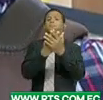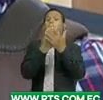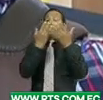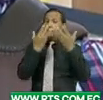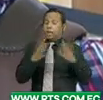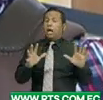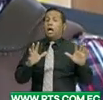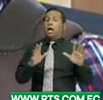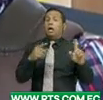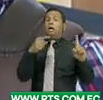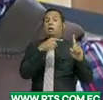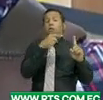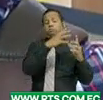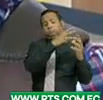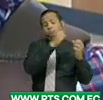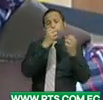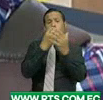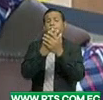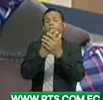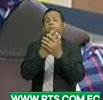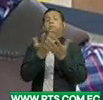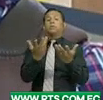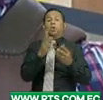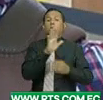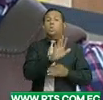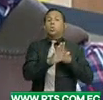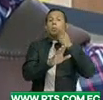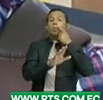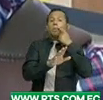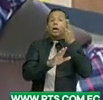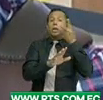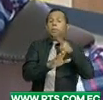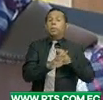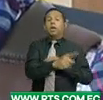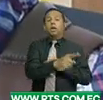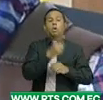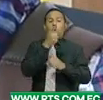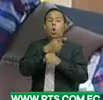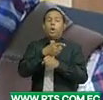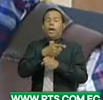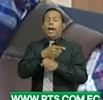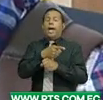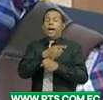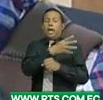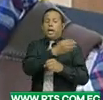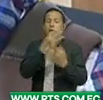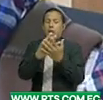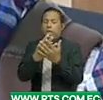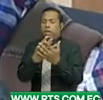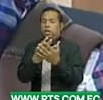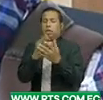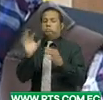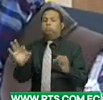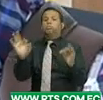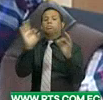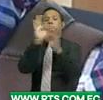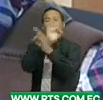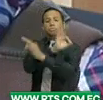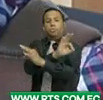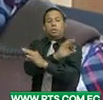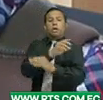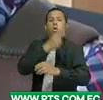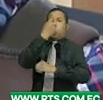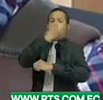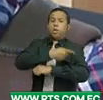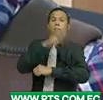de prisión preventiva. En cuanto a su señor padre, se dictó la medida cautelar de presentarse todos los días viernes ante